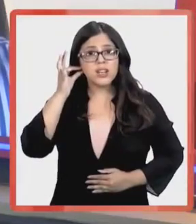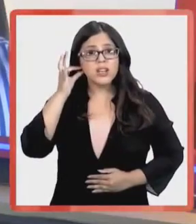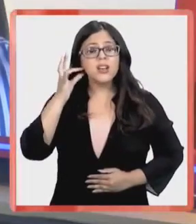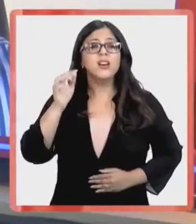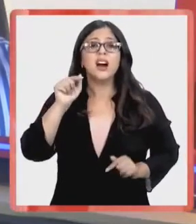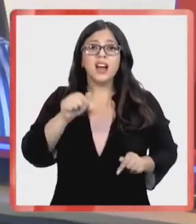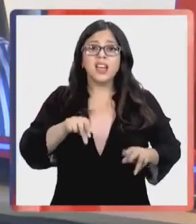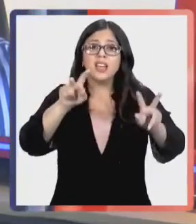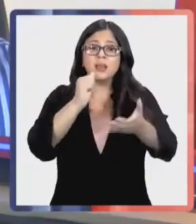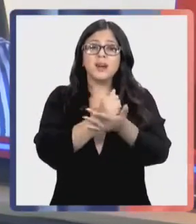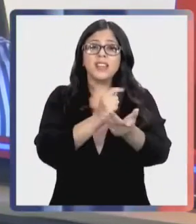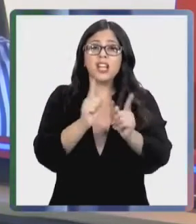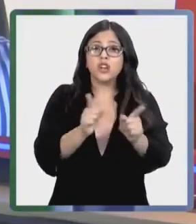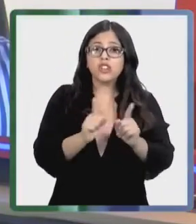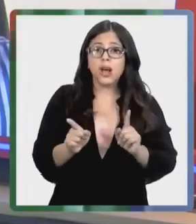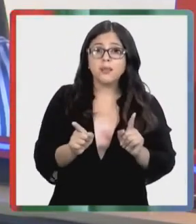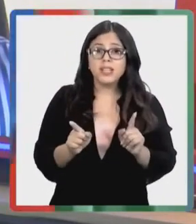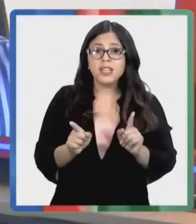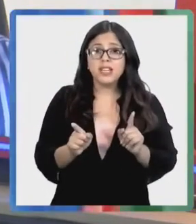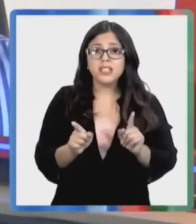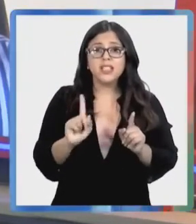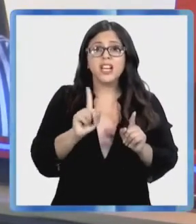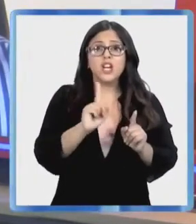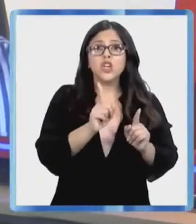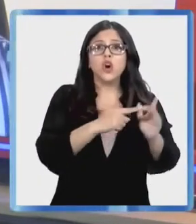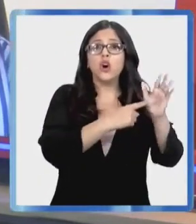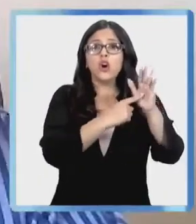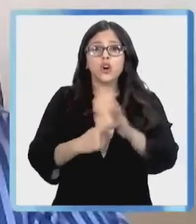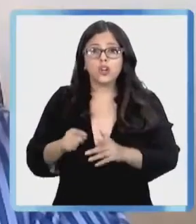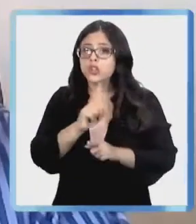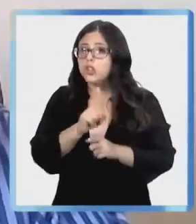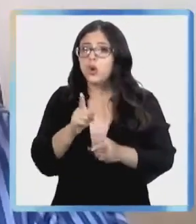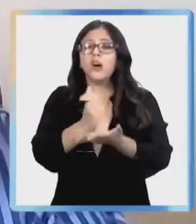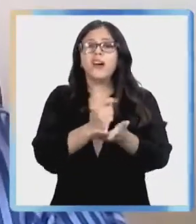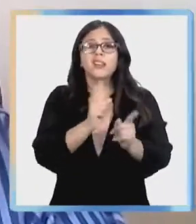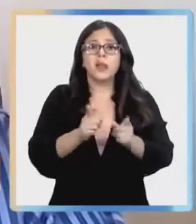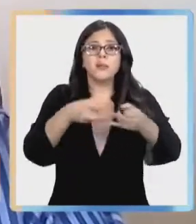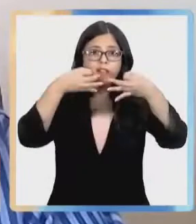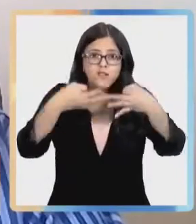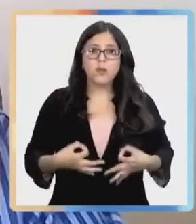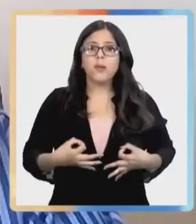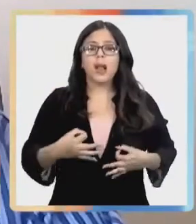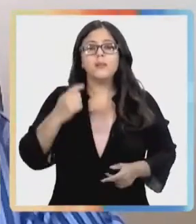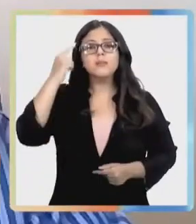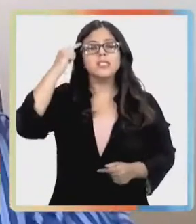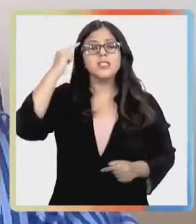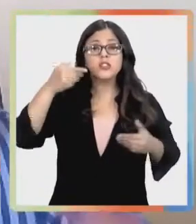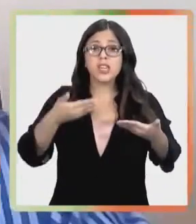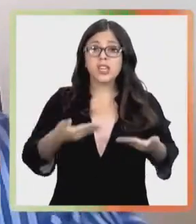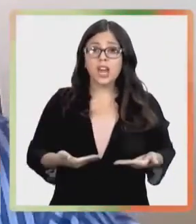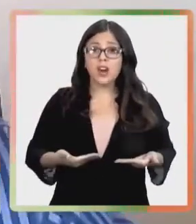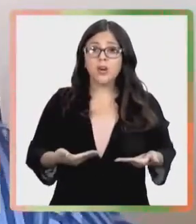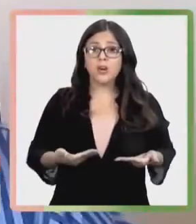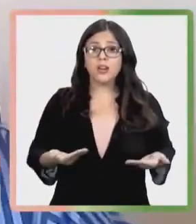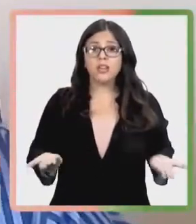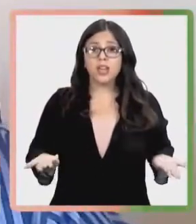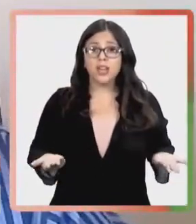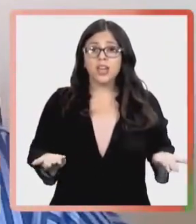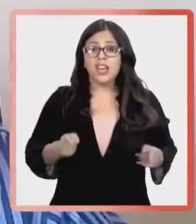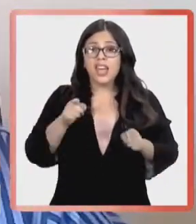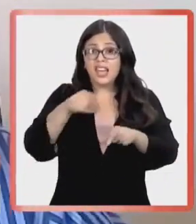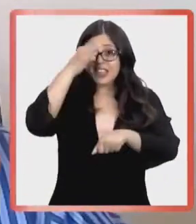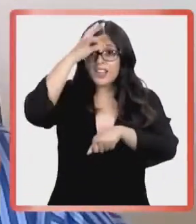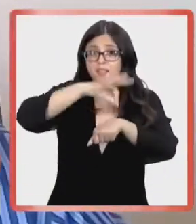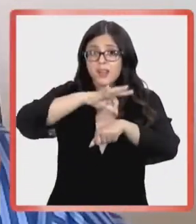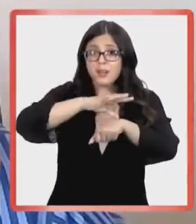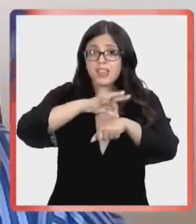va a dar un trámite no segregacionista, sino que un trámite formal, considerando que hoy día entra la fibromialgia en